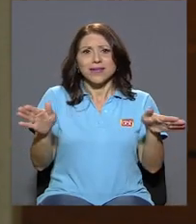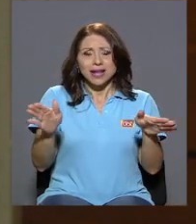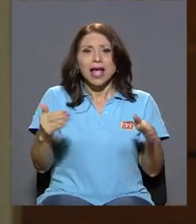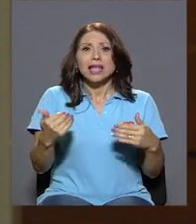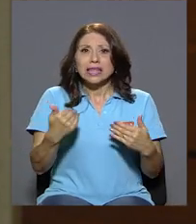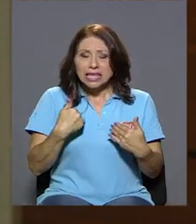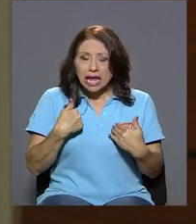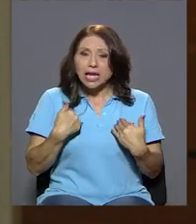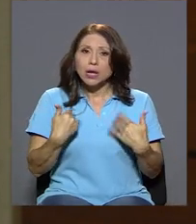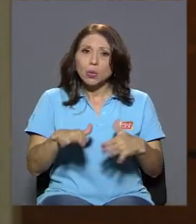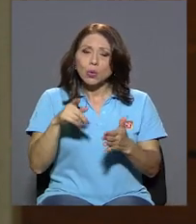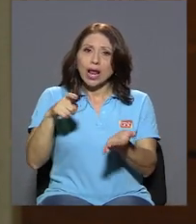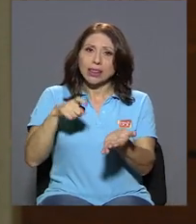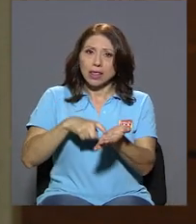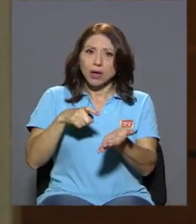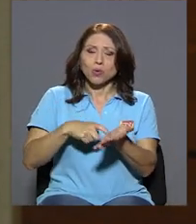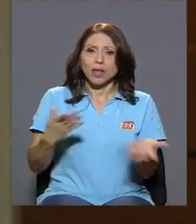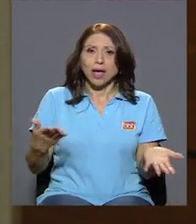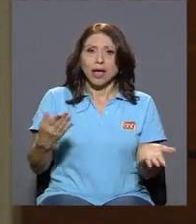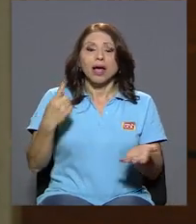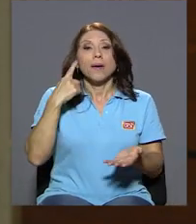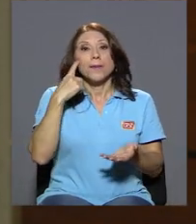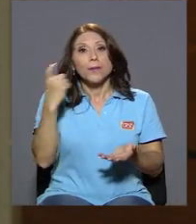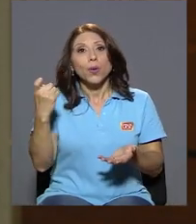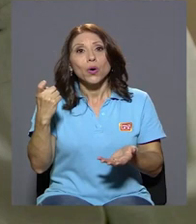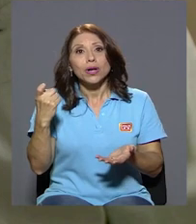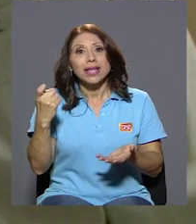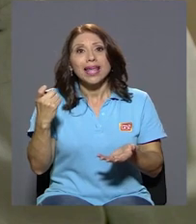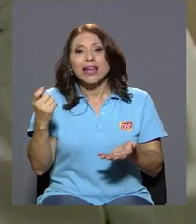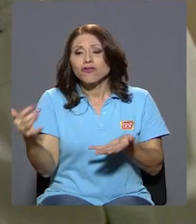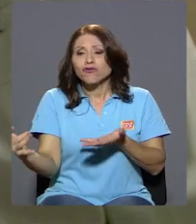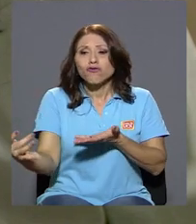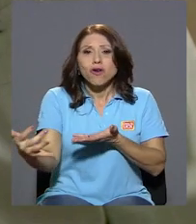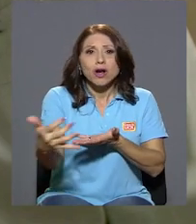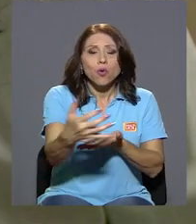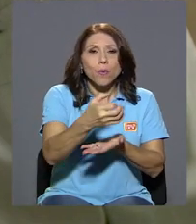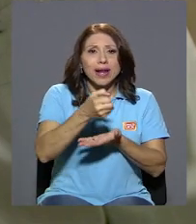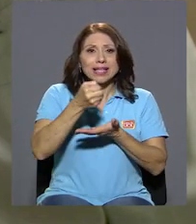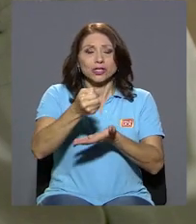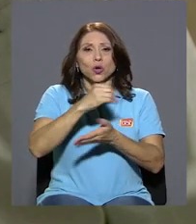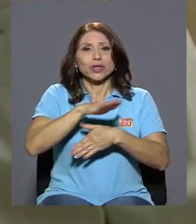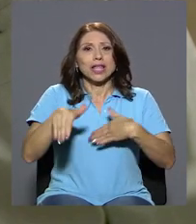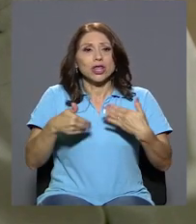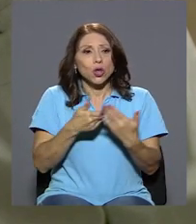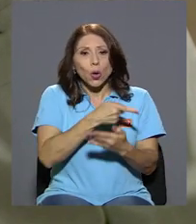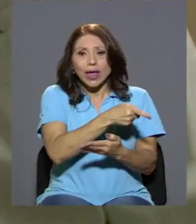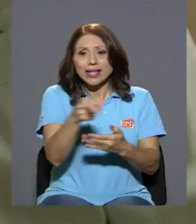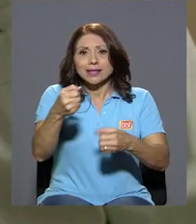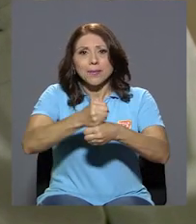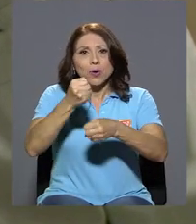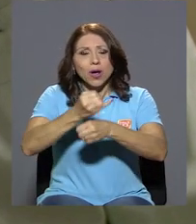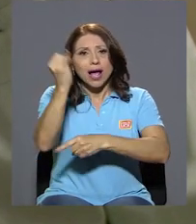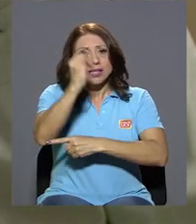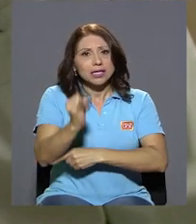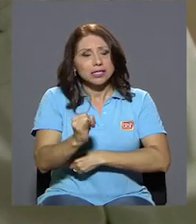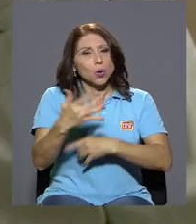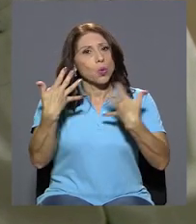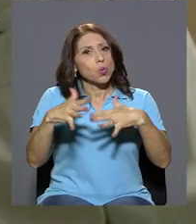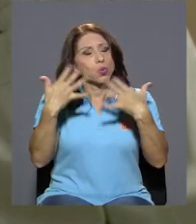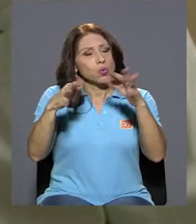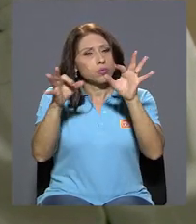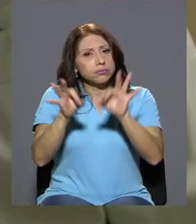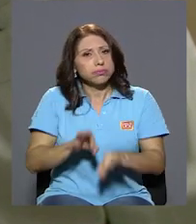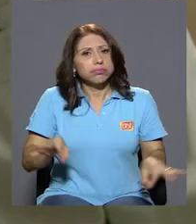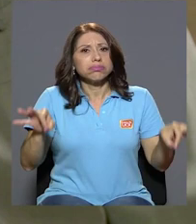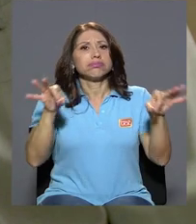tiene una deuda puesto que la recuperación de toda esta producción artística sería de una importancia